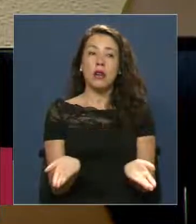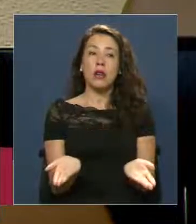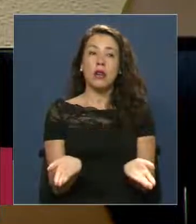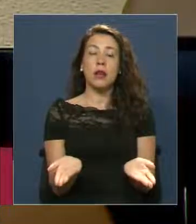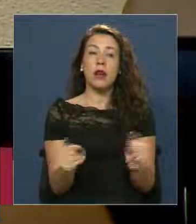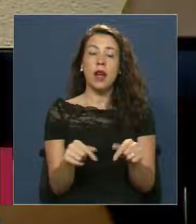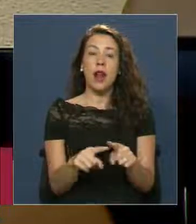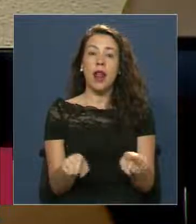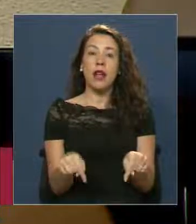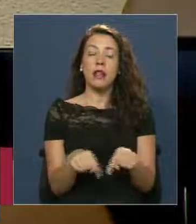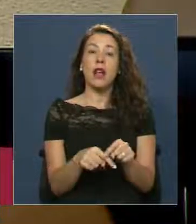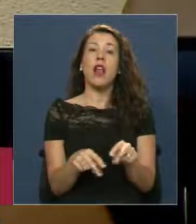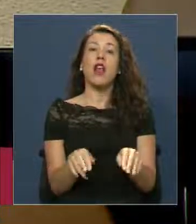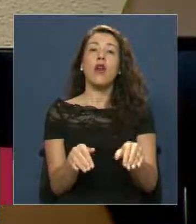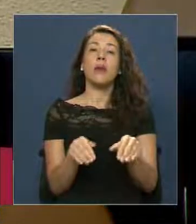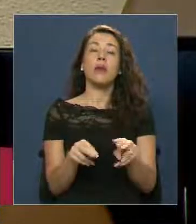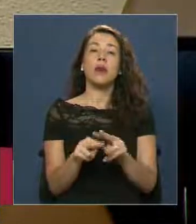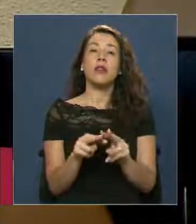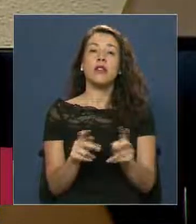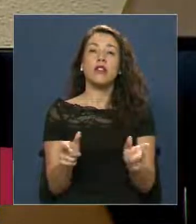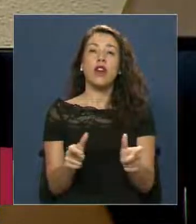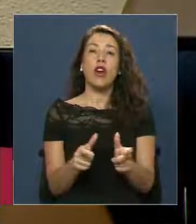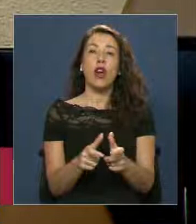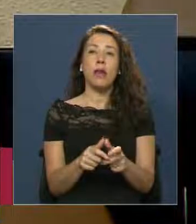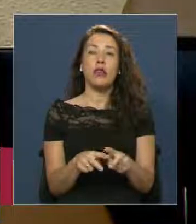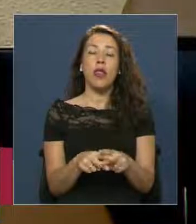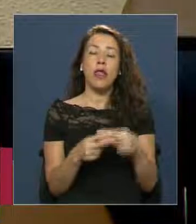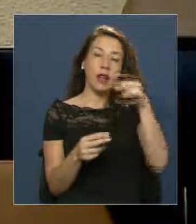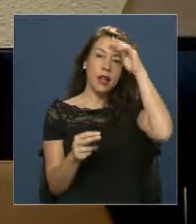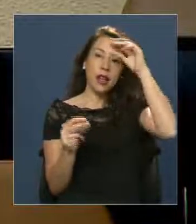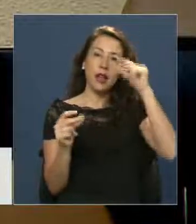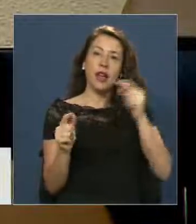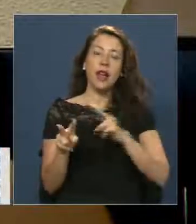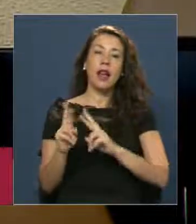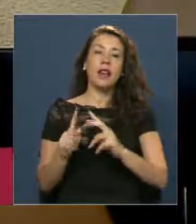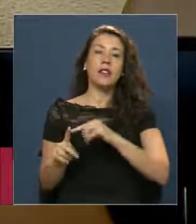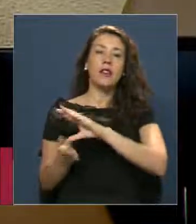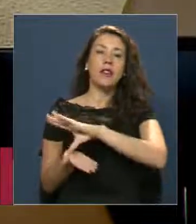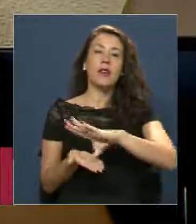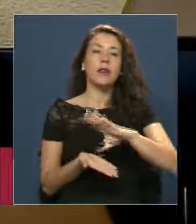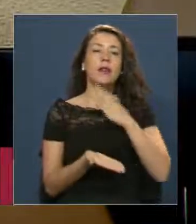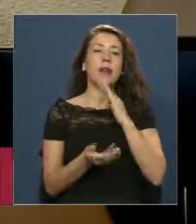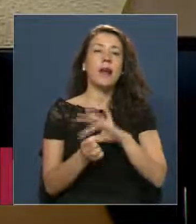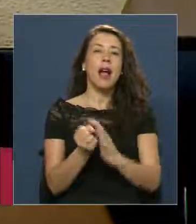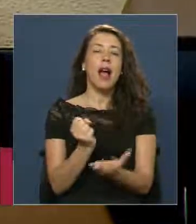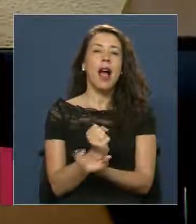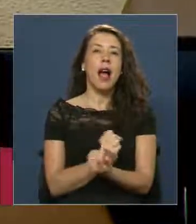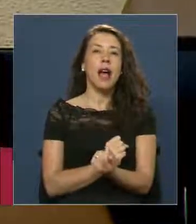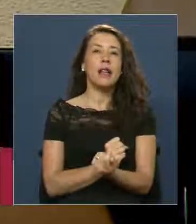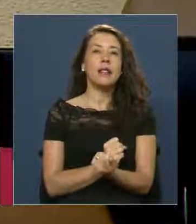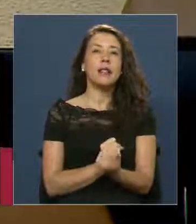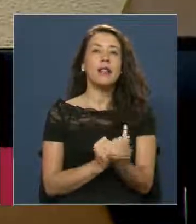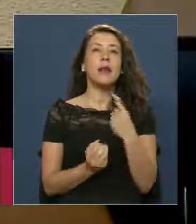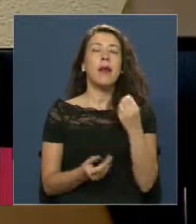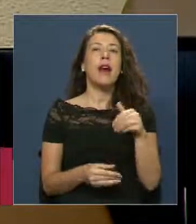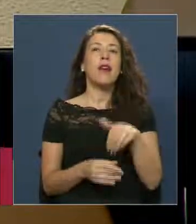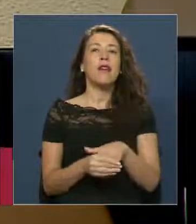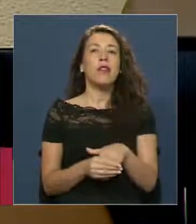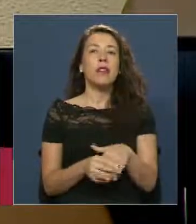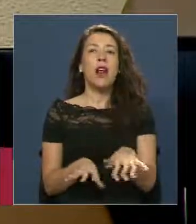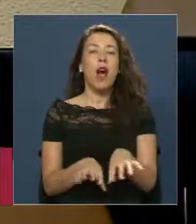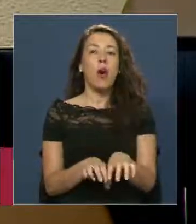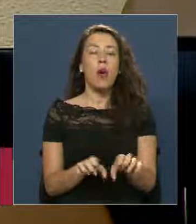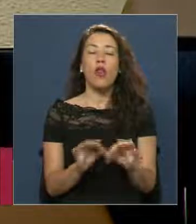pleno lo que sucedió tanto en la Comisión Técnica de Relaciones Exteriores como en Hacienda, en el sentido de votar